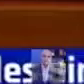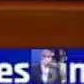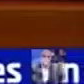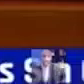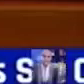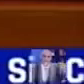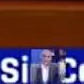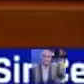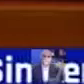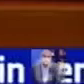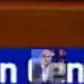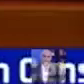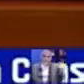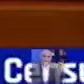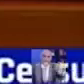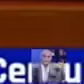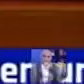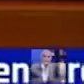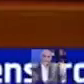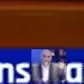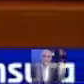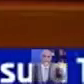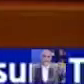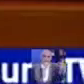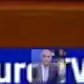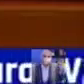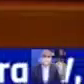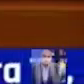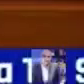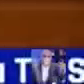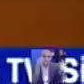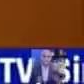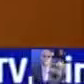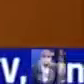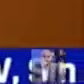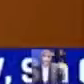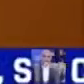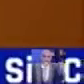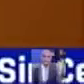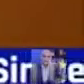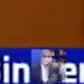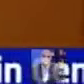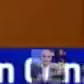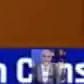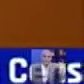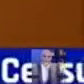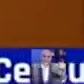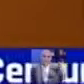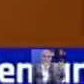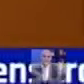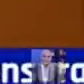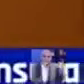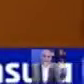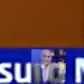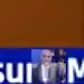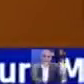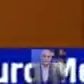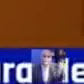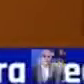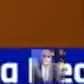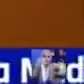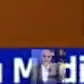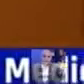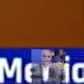grupo independiente, pero de independiente no tiene nada. Es un personaje terrible, hay que tenerlo bajo la lupa. Ya hemos